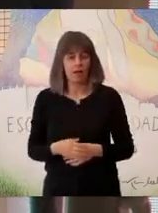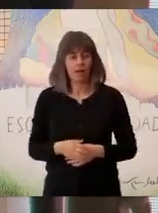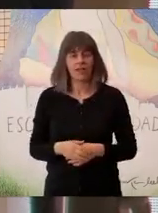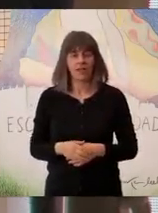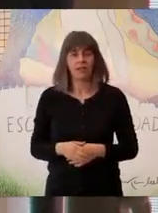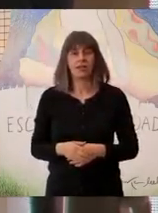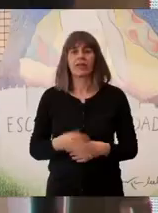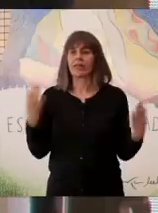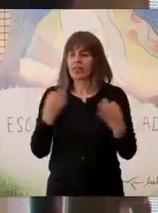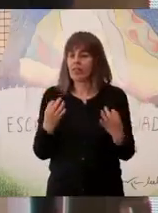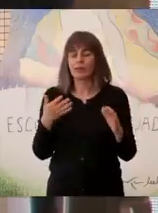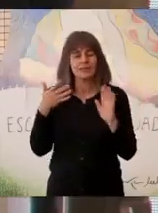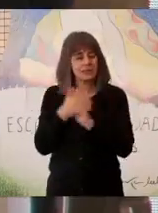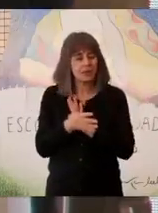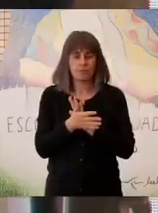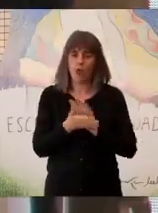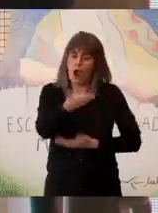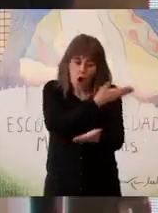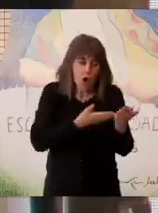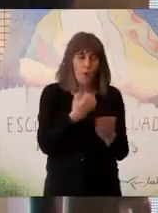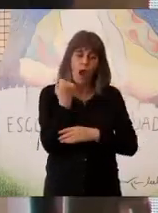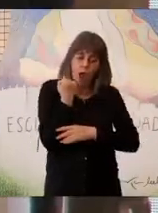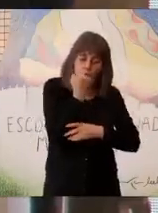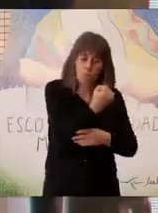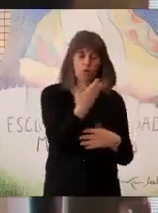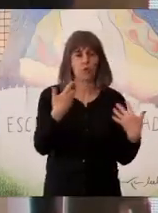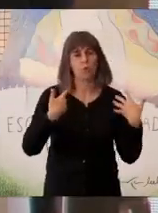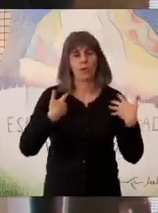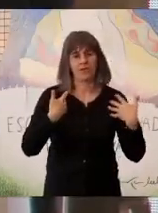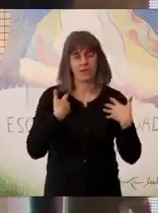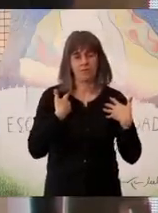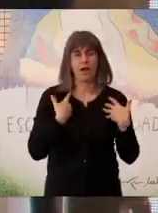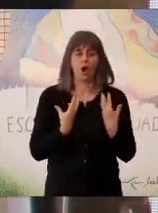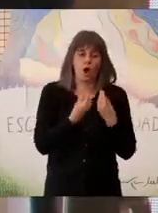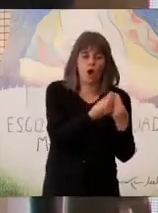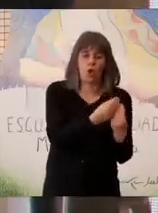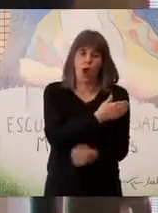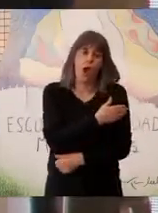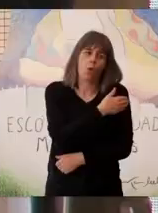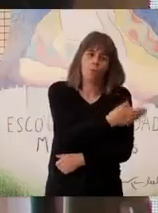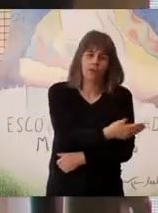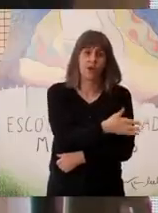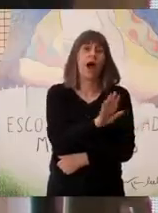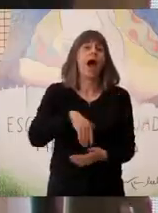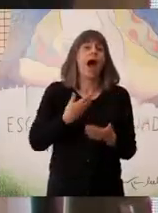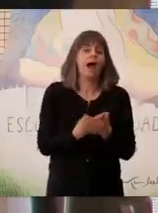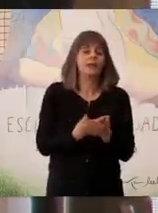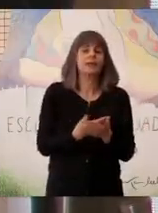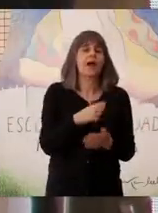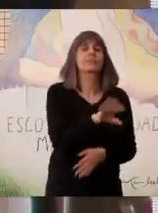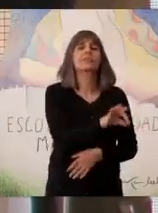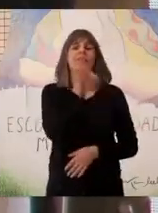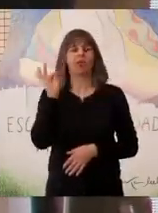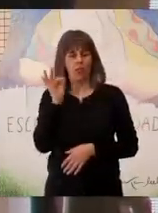poniéndose siempre junto a la víctima, apoyando siempre a la víctima, acompañándola e incluso tomando la decisión cuando